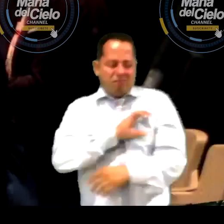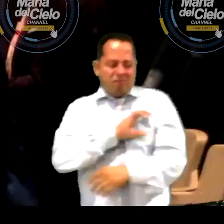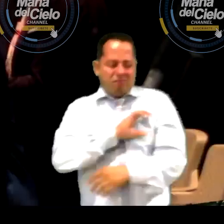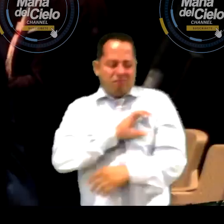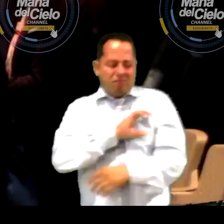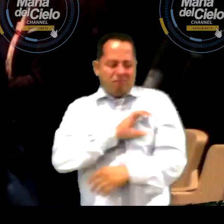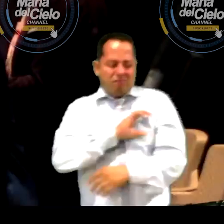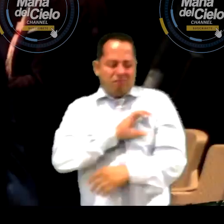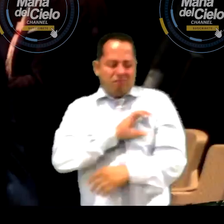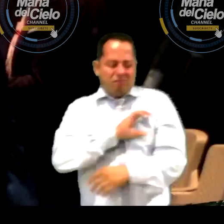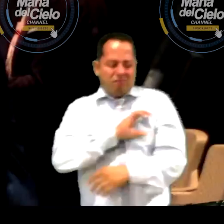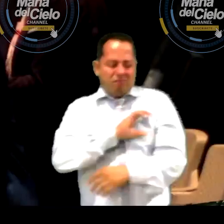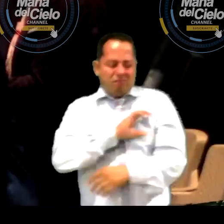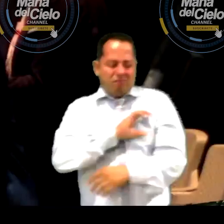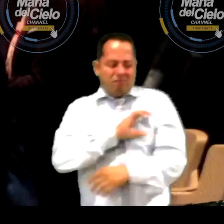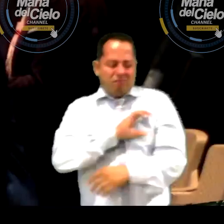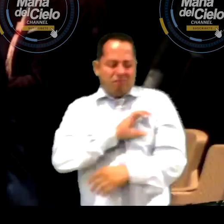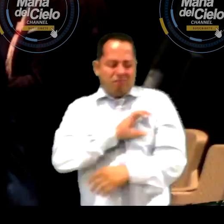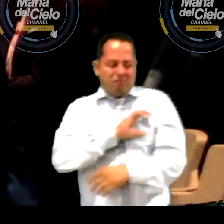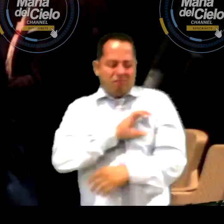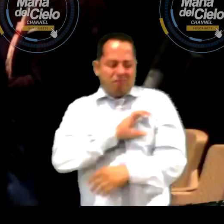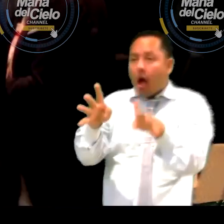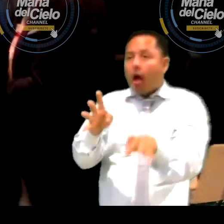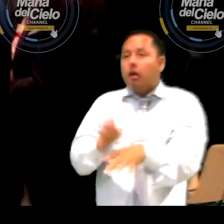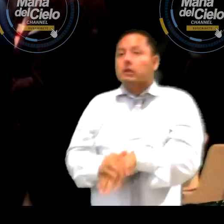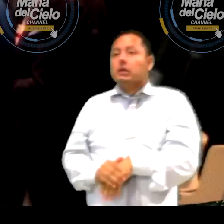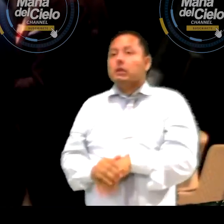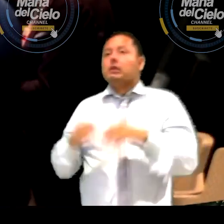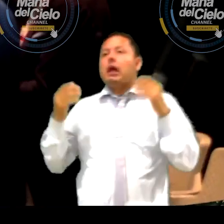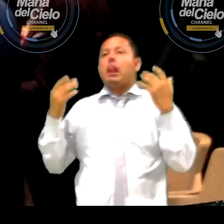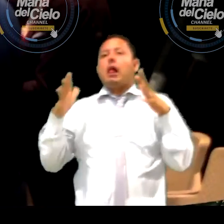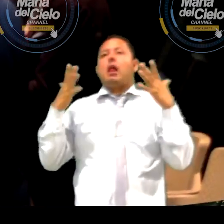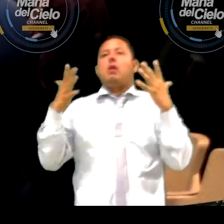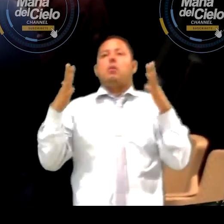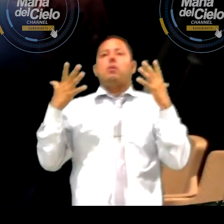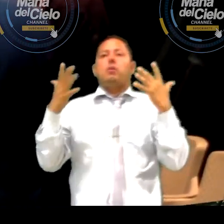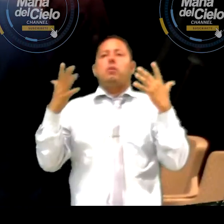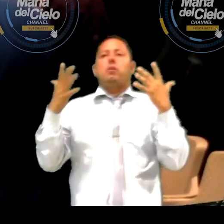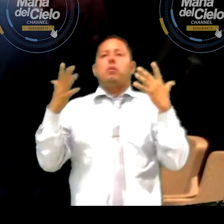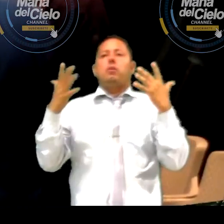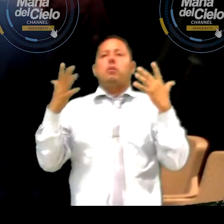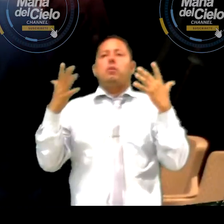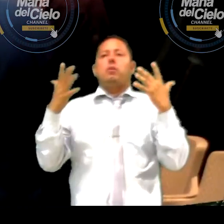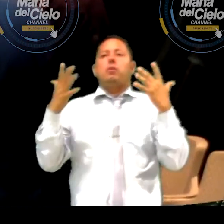más allá de lo que sus ojos le permiten ver.